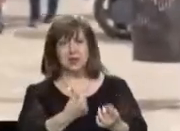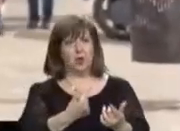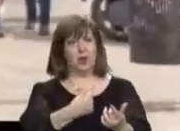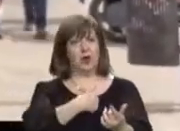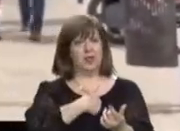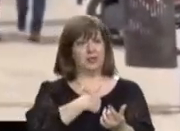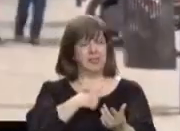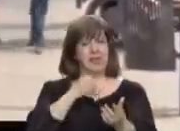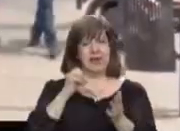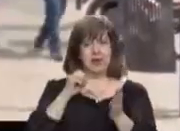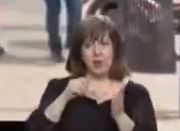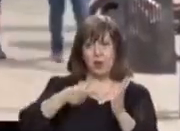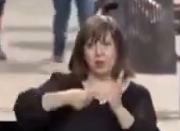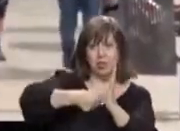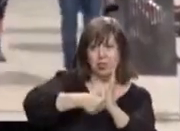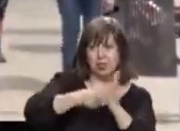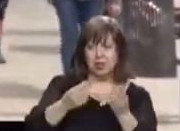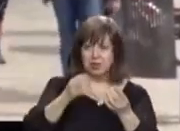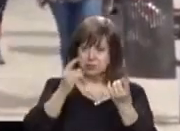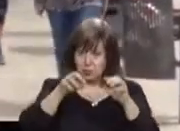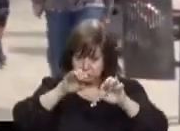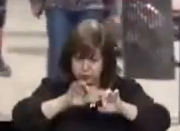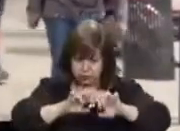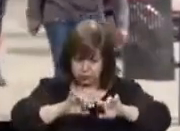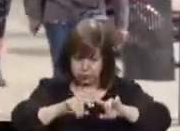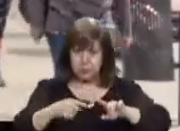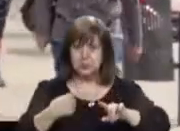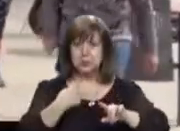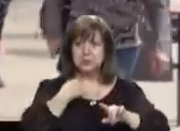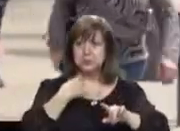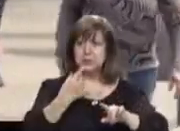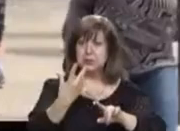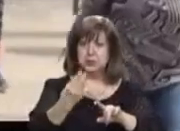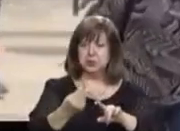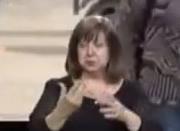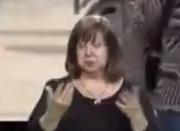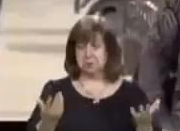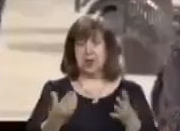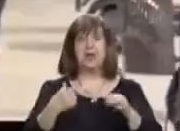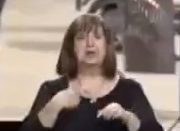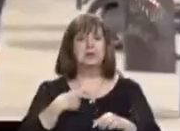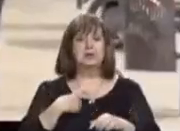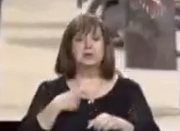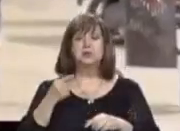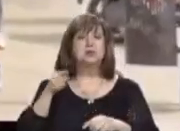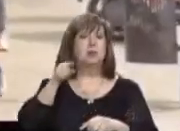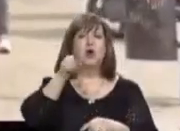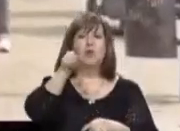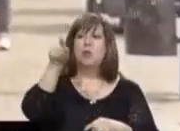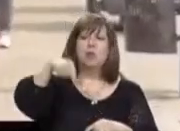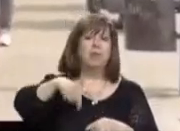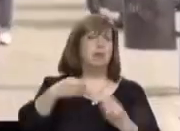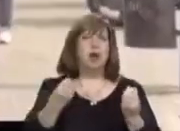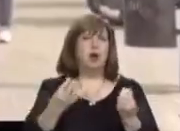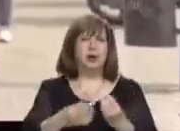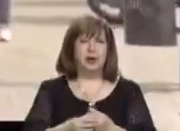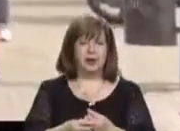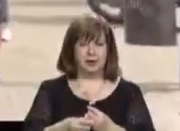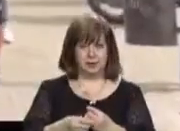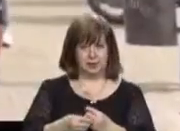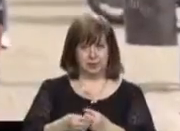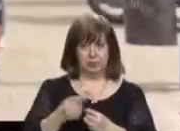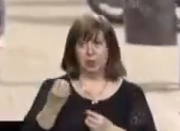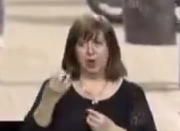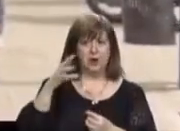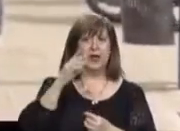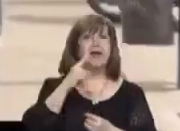lo menos a mí me pasó eso y a varios que le pregunté acá lo mismo. ¿Cuál es tu situación? ¿Por qué venís a hacer la gestión para poder obtener el